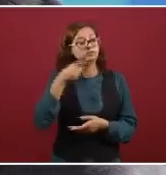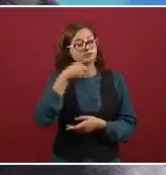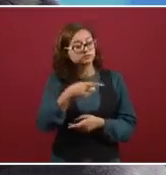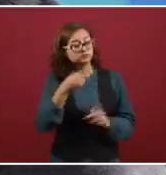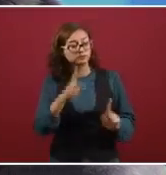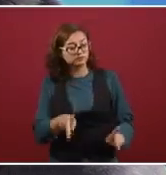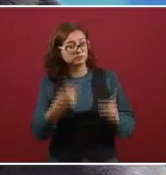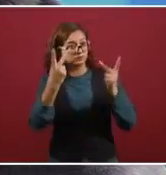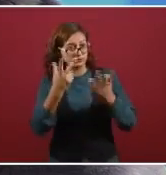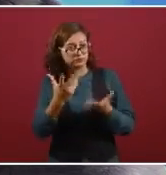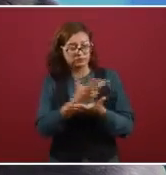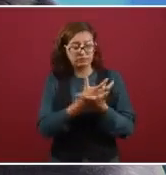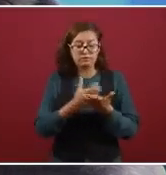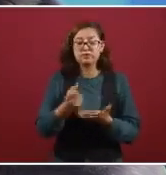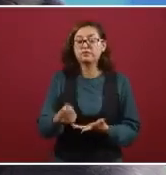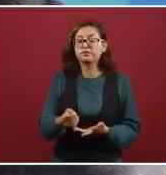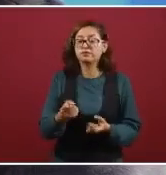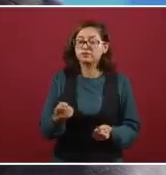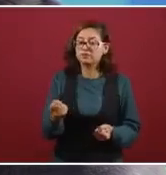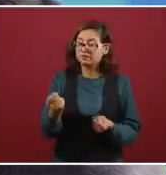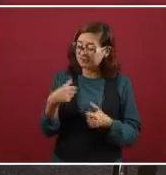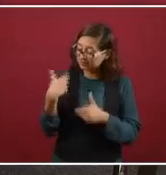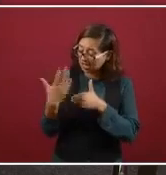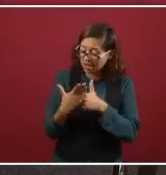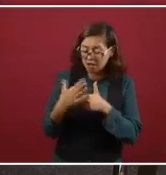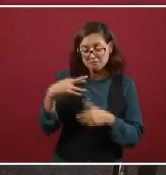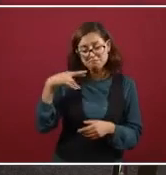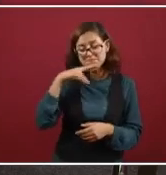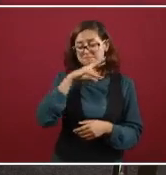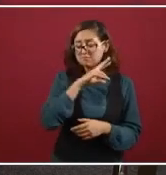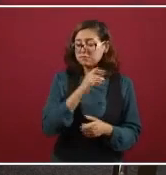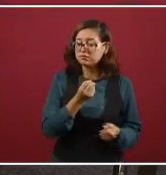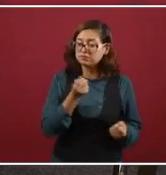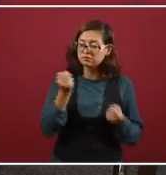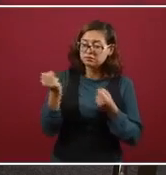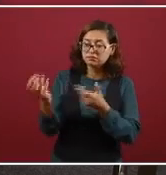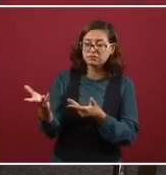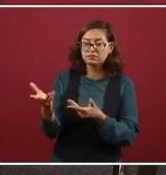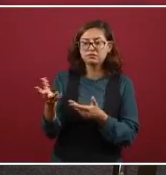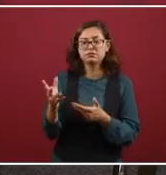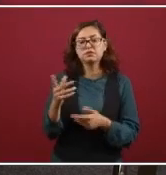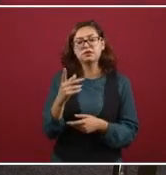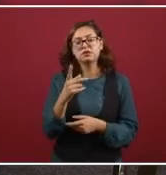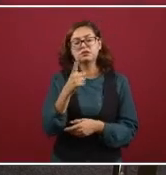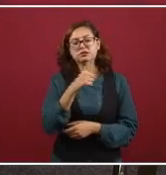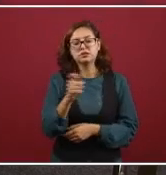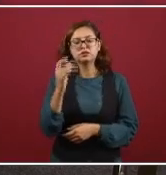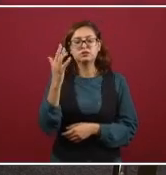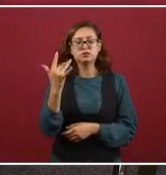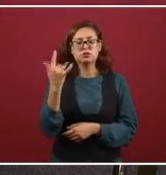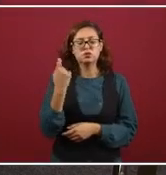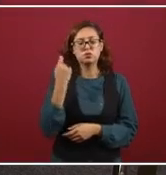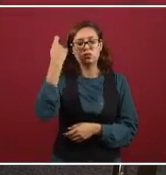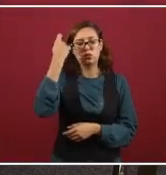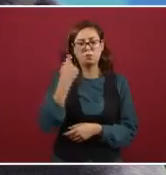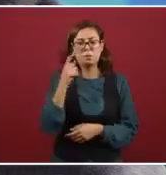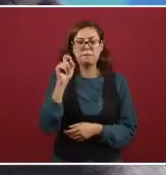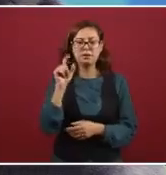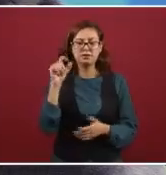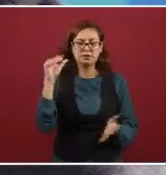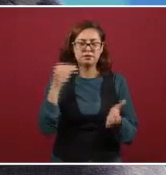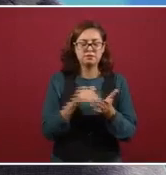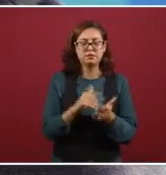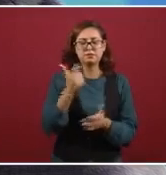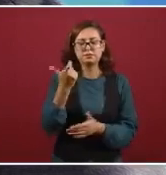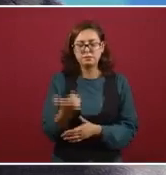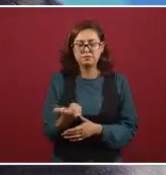dicha casa sean destinados a la brevedad posible a alrededor de 150 becas de 20 mil pesos mensuales para